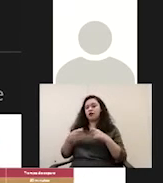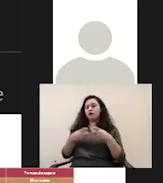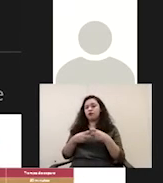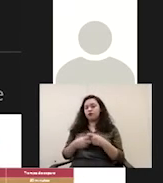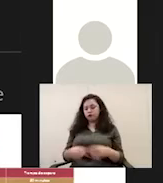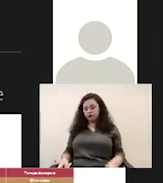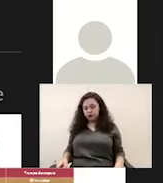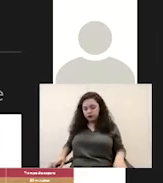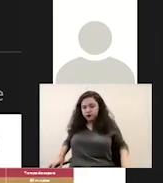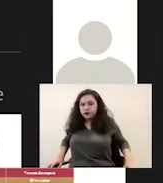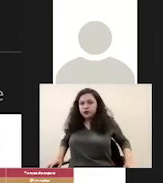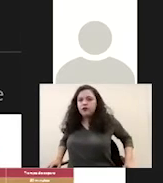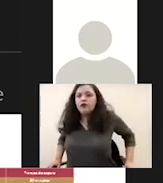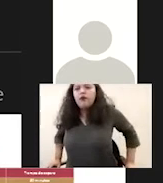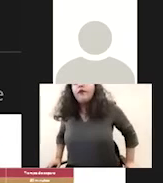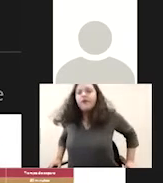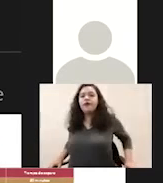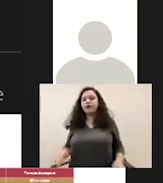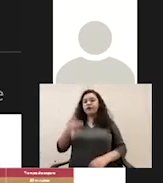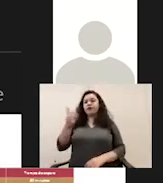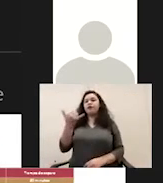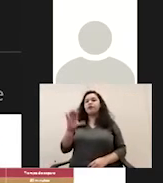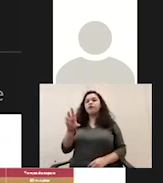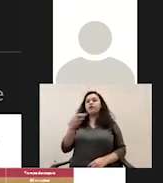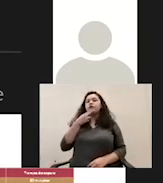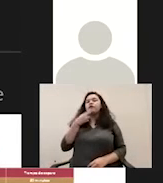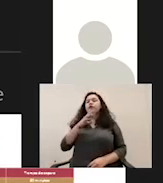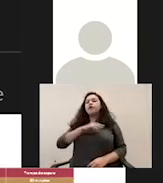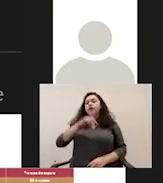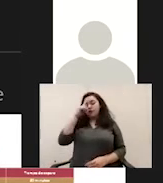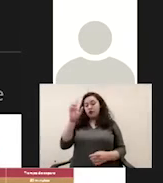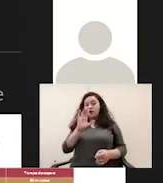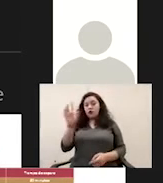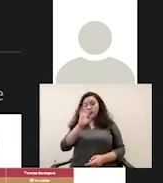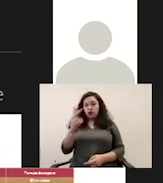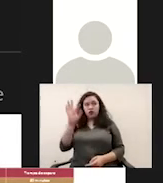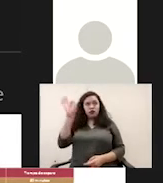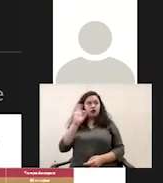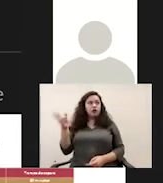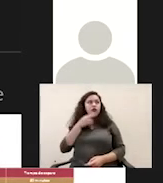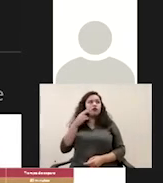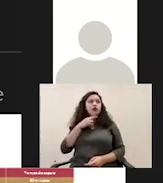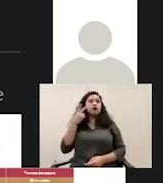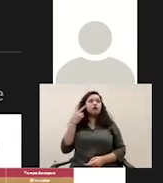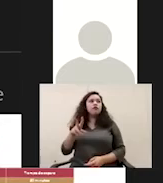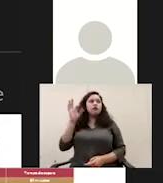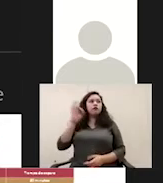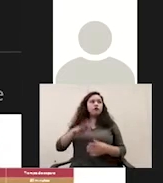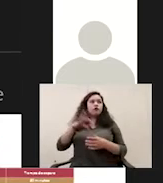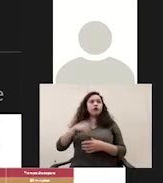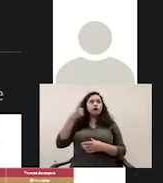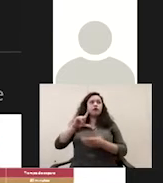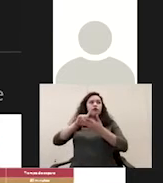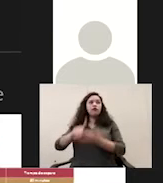Se puede también utilizar yodo, que es lo que les menciono, y cuando es al 2% se va a utilizar 2 gotas por cada litro de agua,